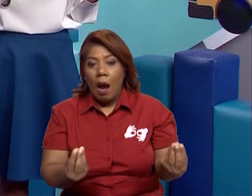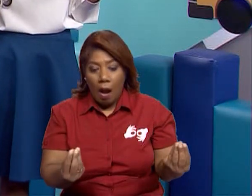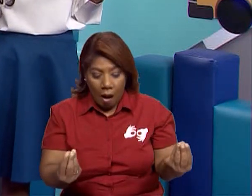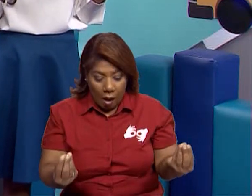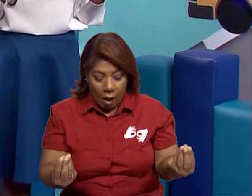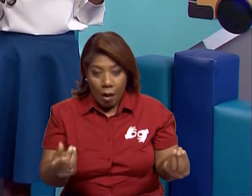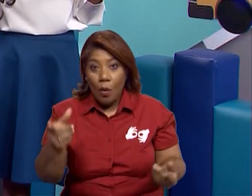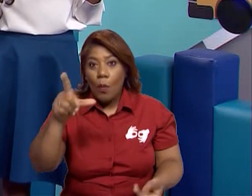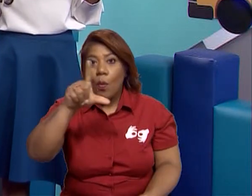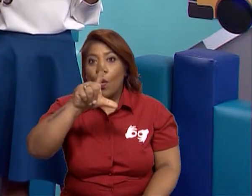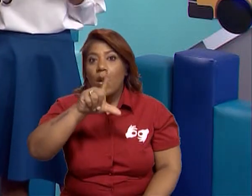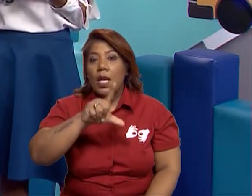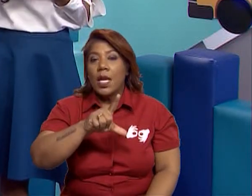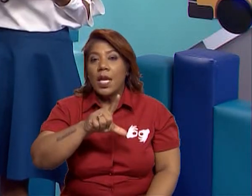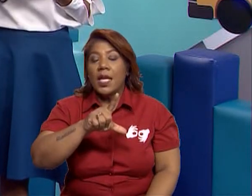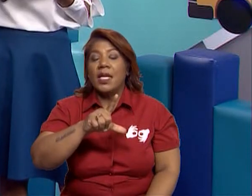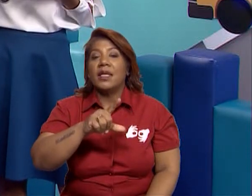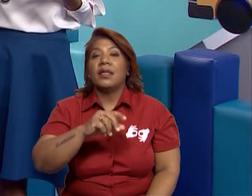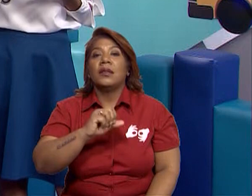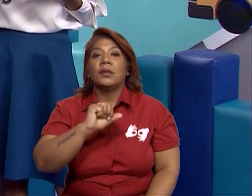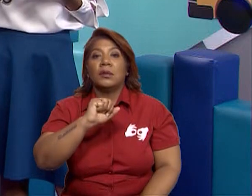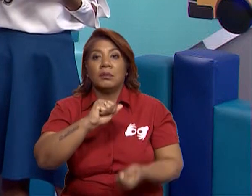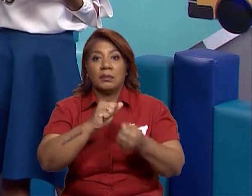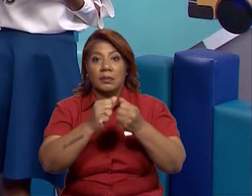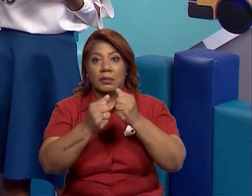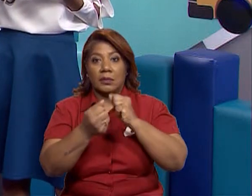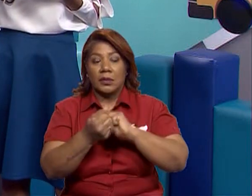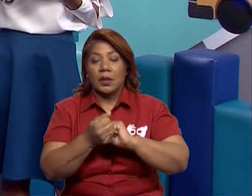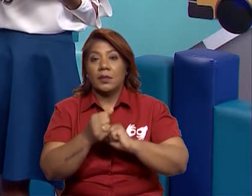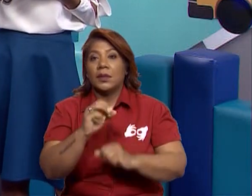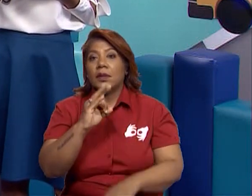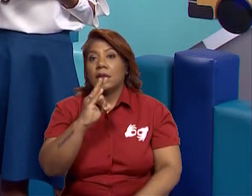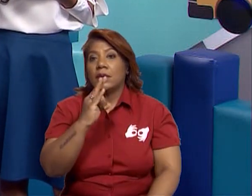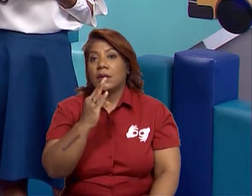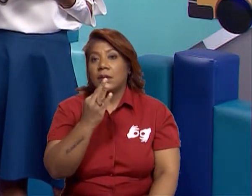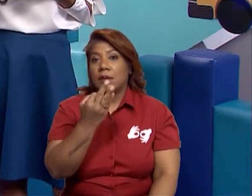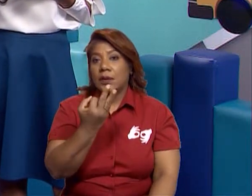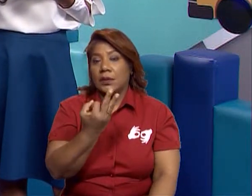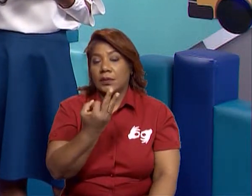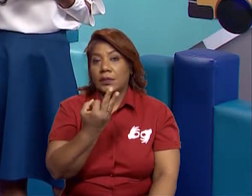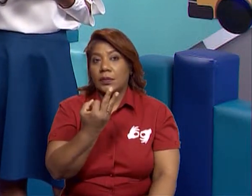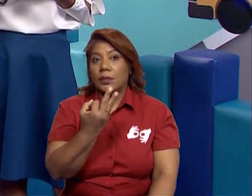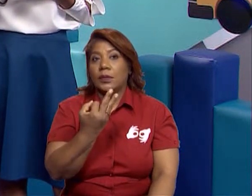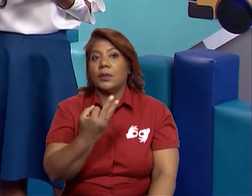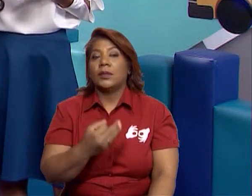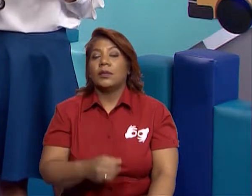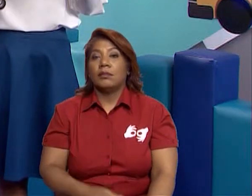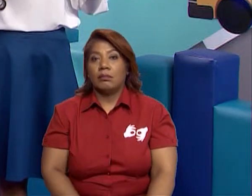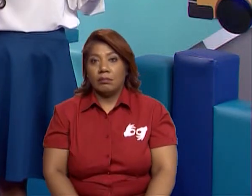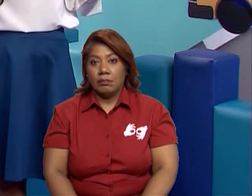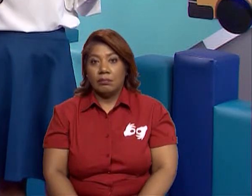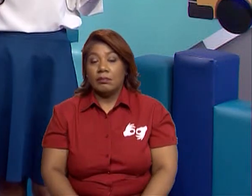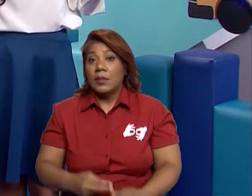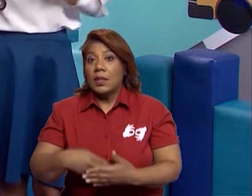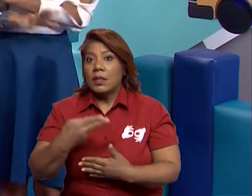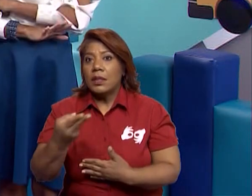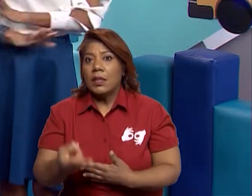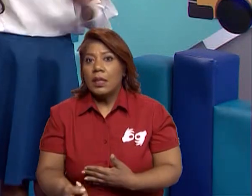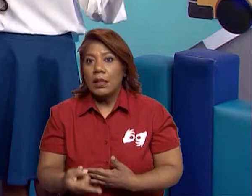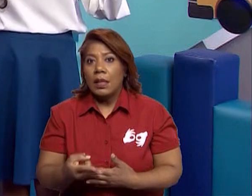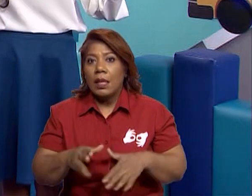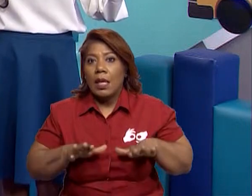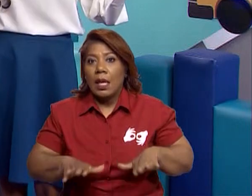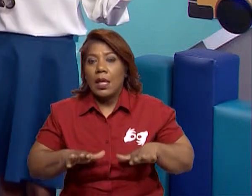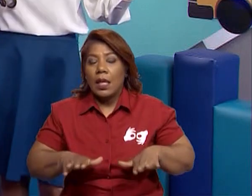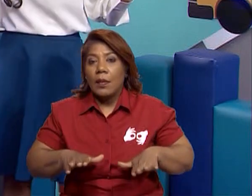Tíralo en el piso que tú veas. Que en barra, si en barra, maestra, si en barra está en el piso, me resbalo. Y si se derrite la